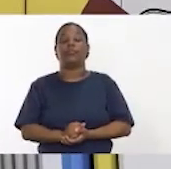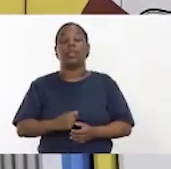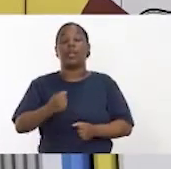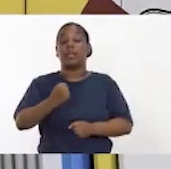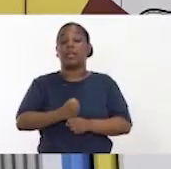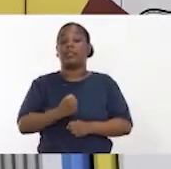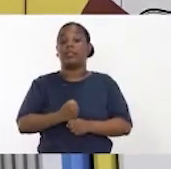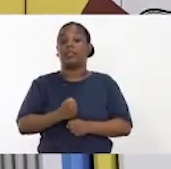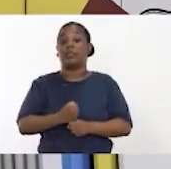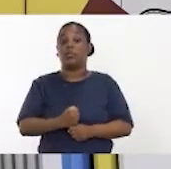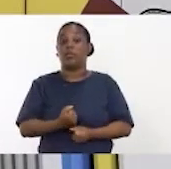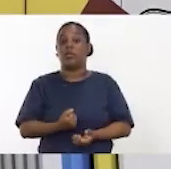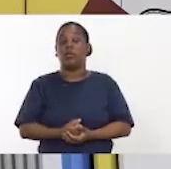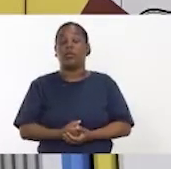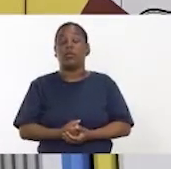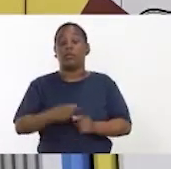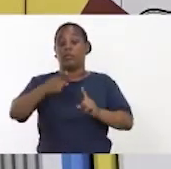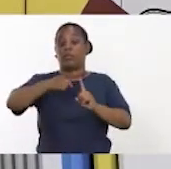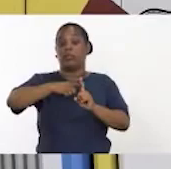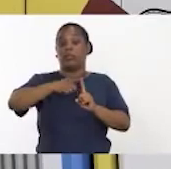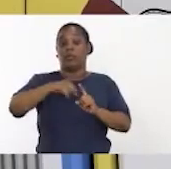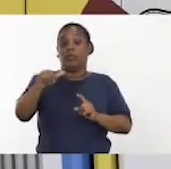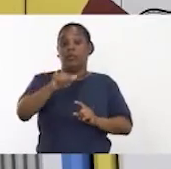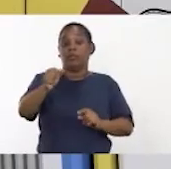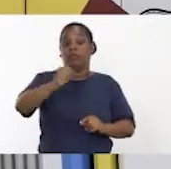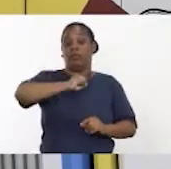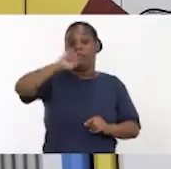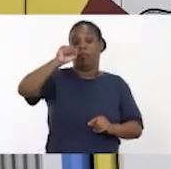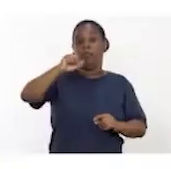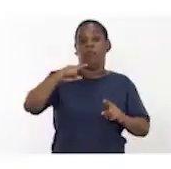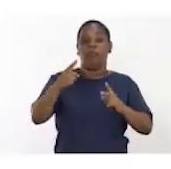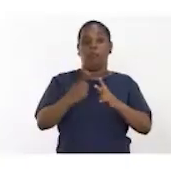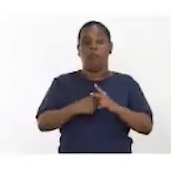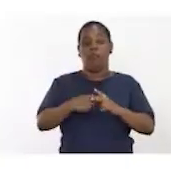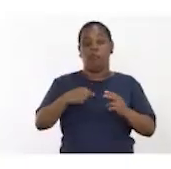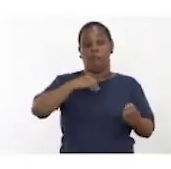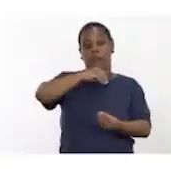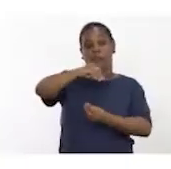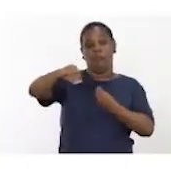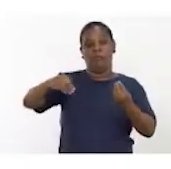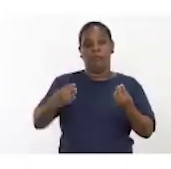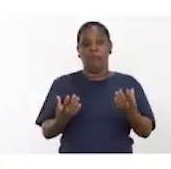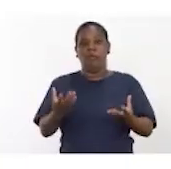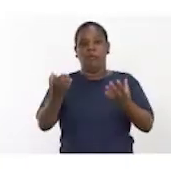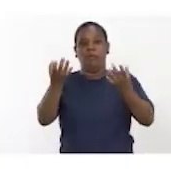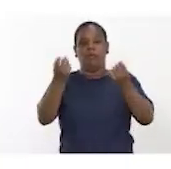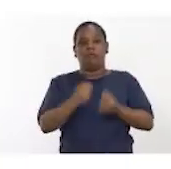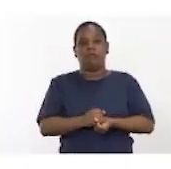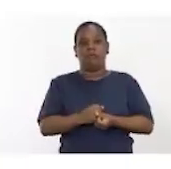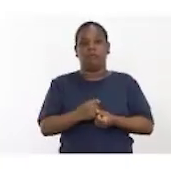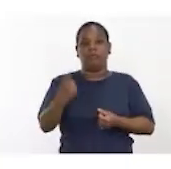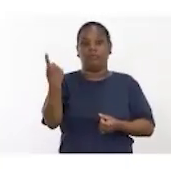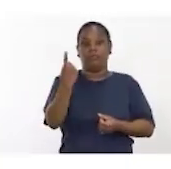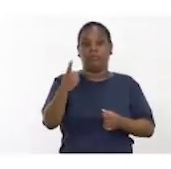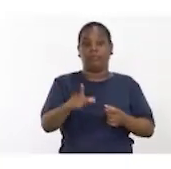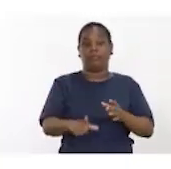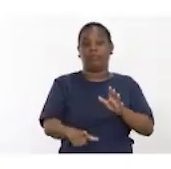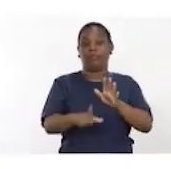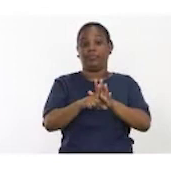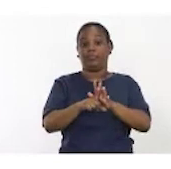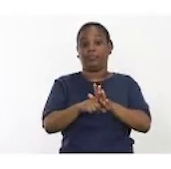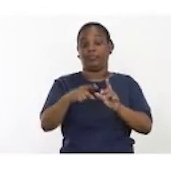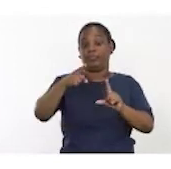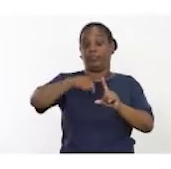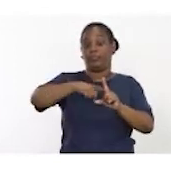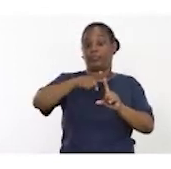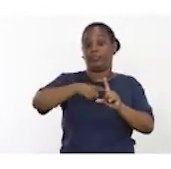El trabajo en la termodinámica es igual a la presión por la variación del volumen. Y la primera ley de la termodinámica